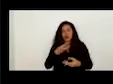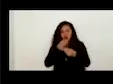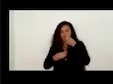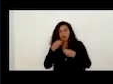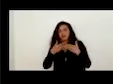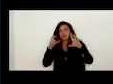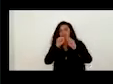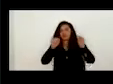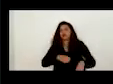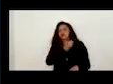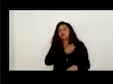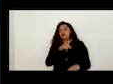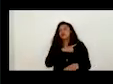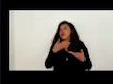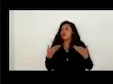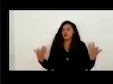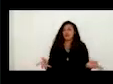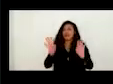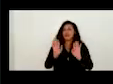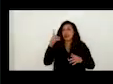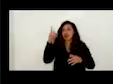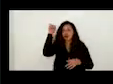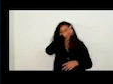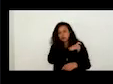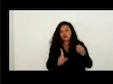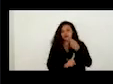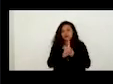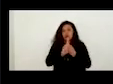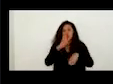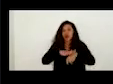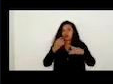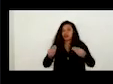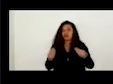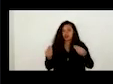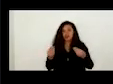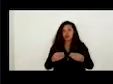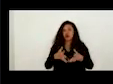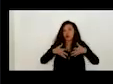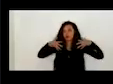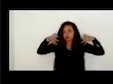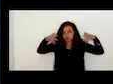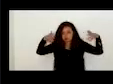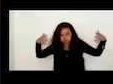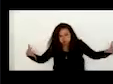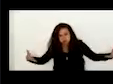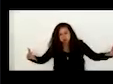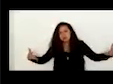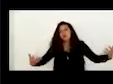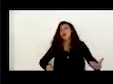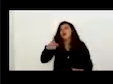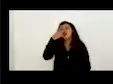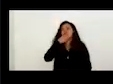sistema de salud nacional debido a la alta prevalencia de obesidad, de problemas con